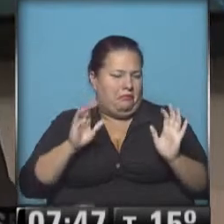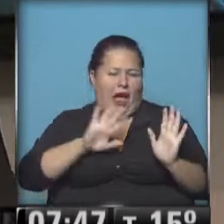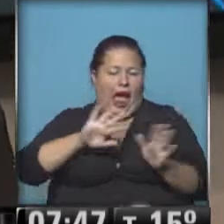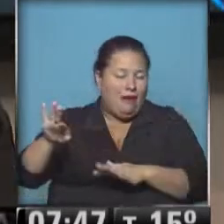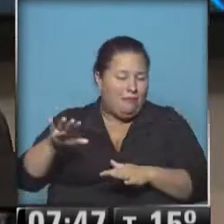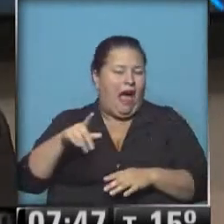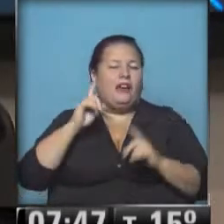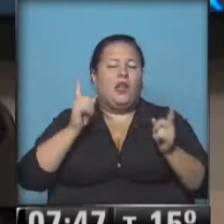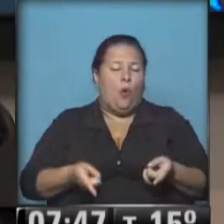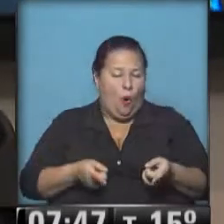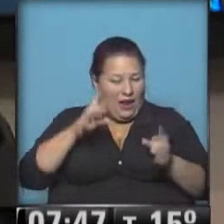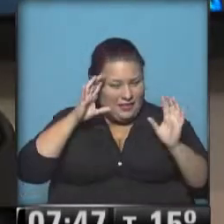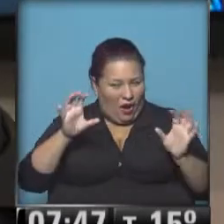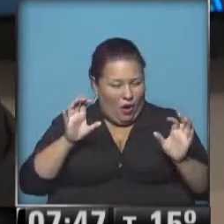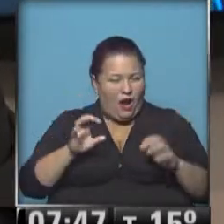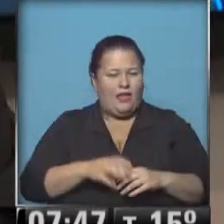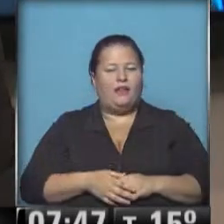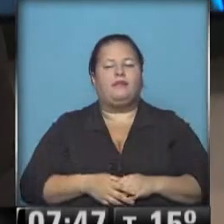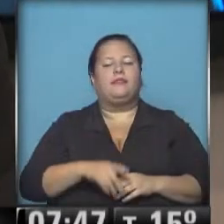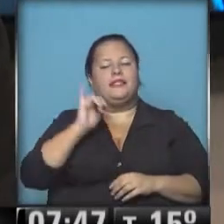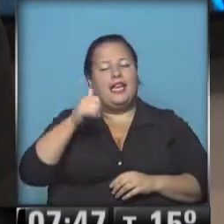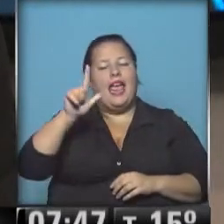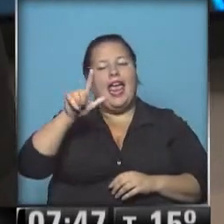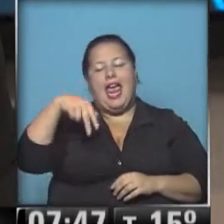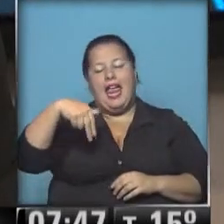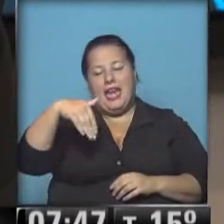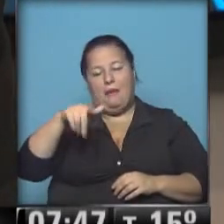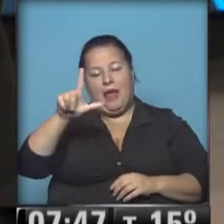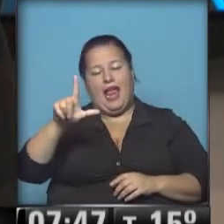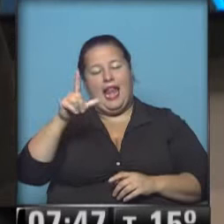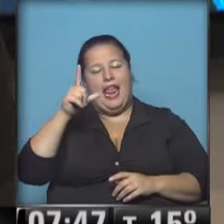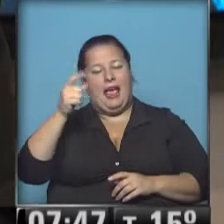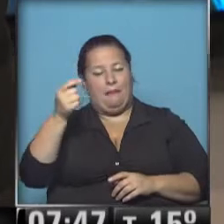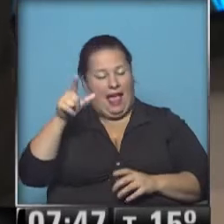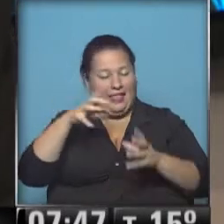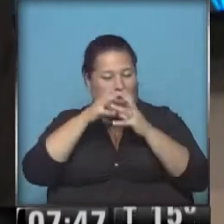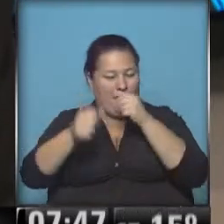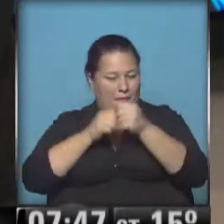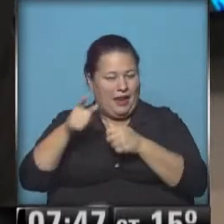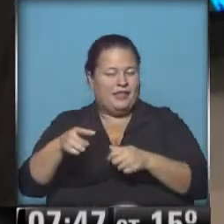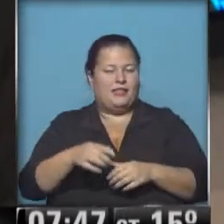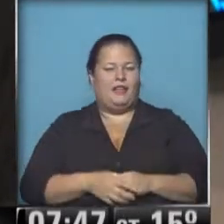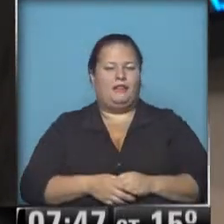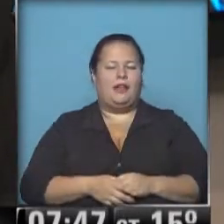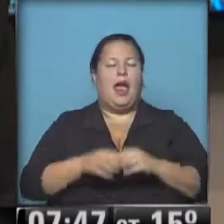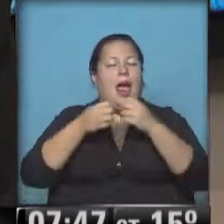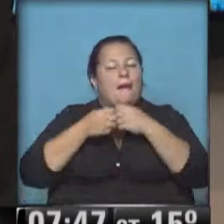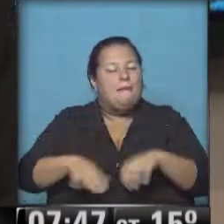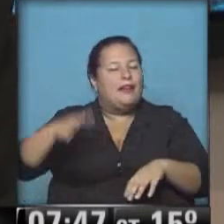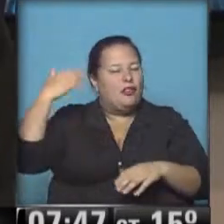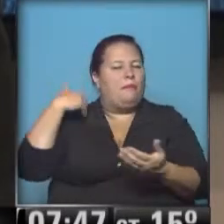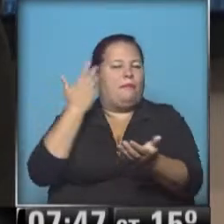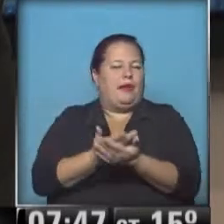de eso que inclusive recordemos ahí sí nml capital de paul singer había inicialmente